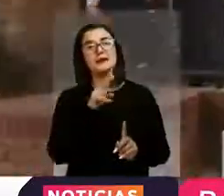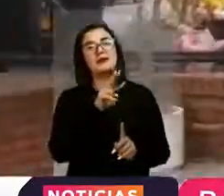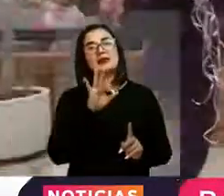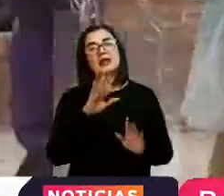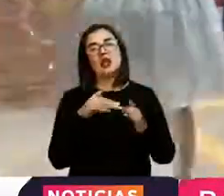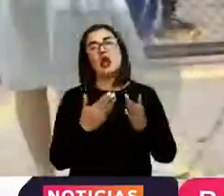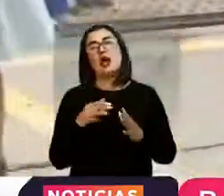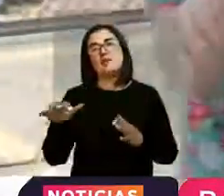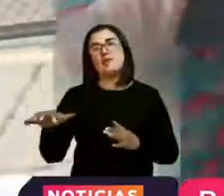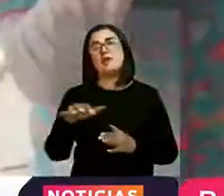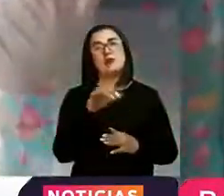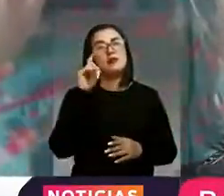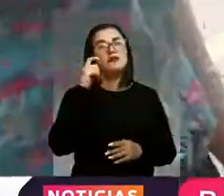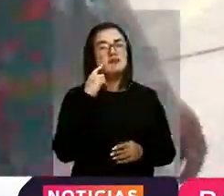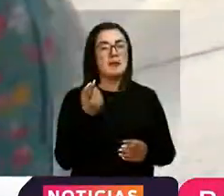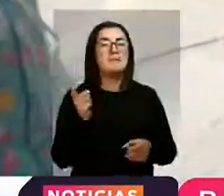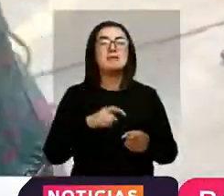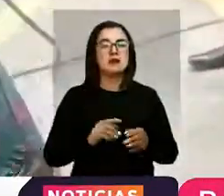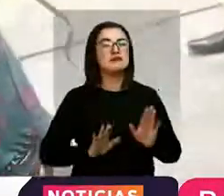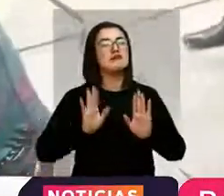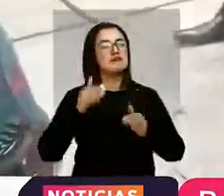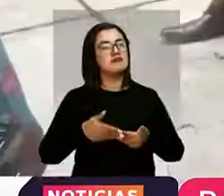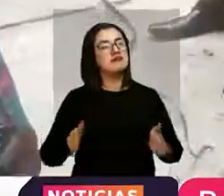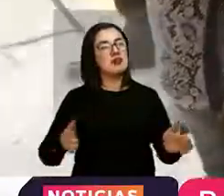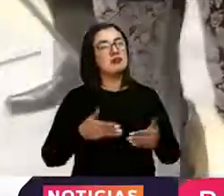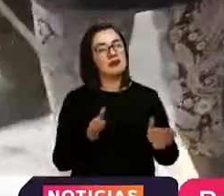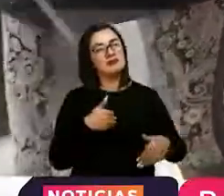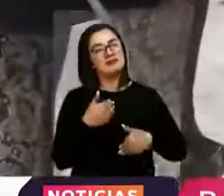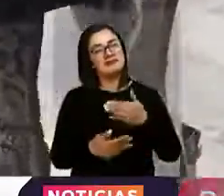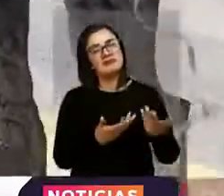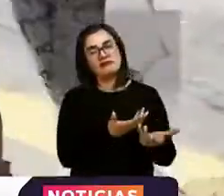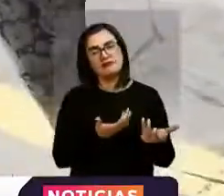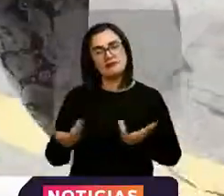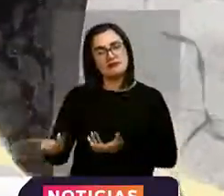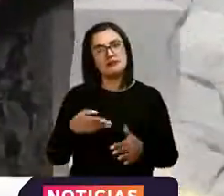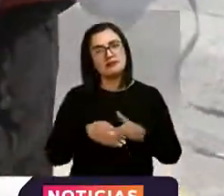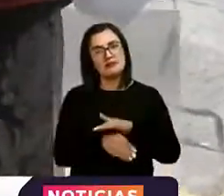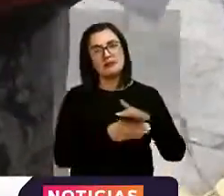públicos que se han sumado a la reapertura gradual de la educación presencial en Bogotá.